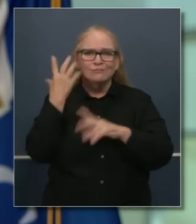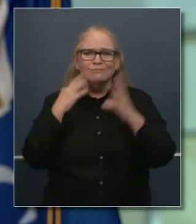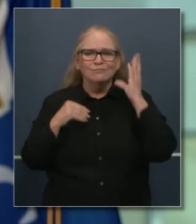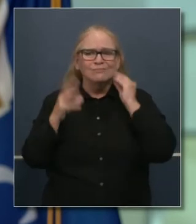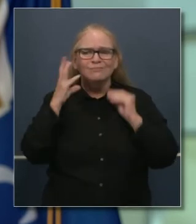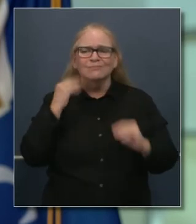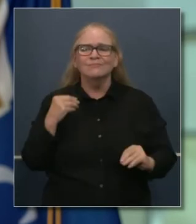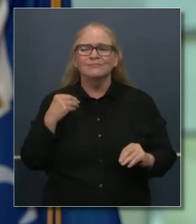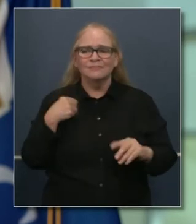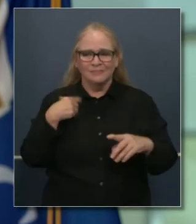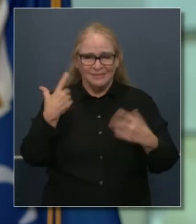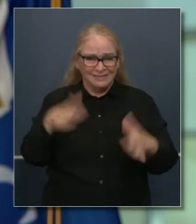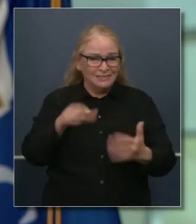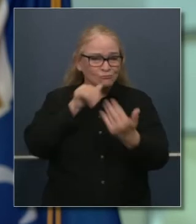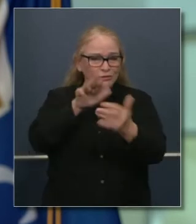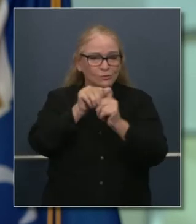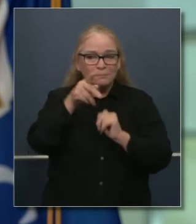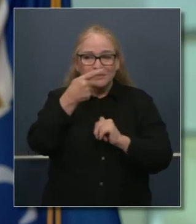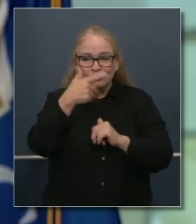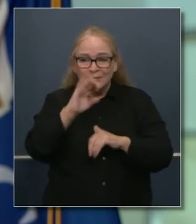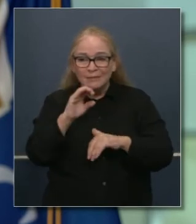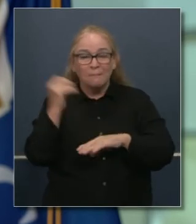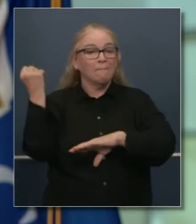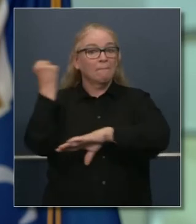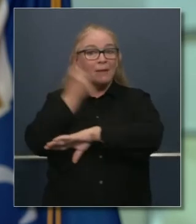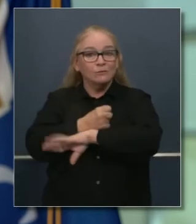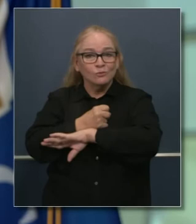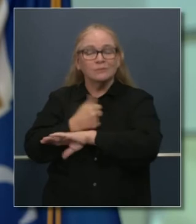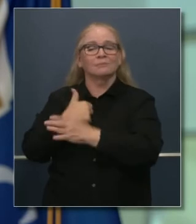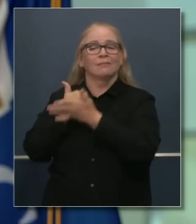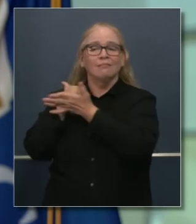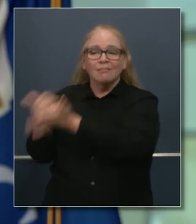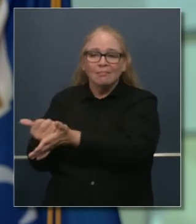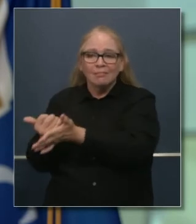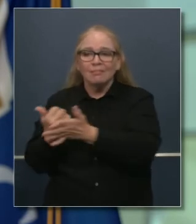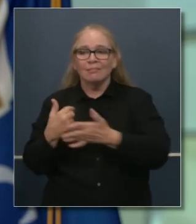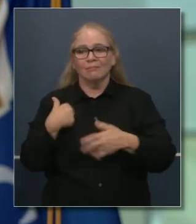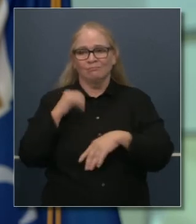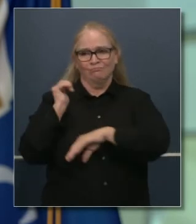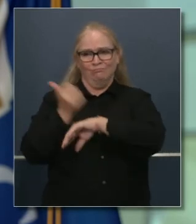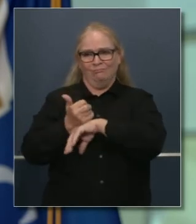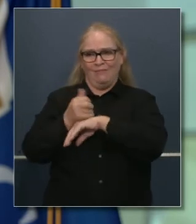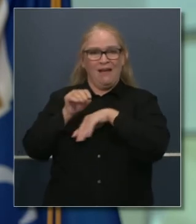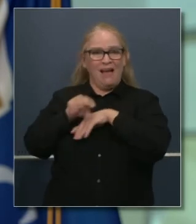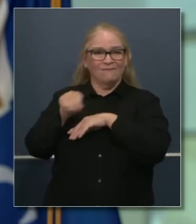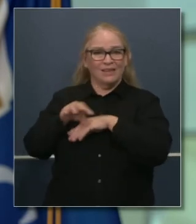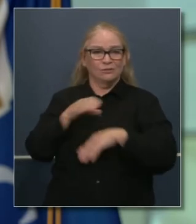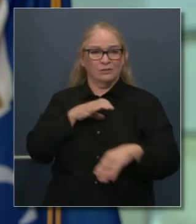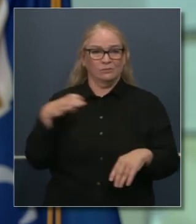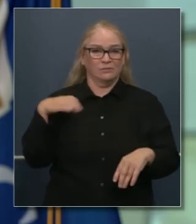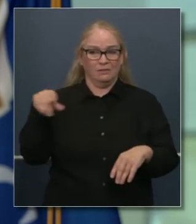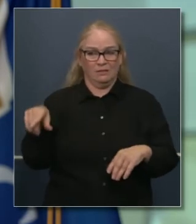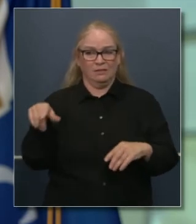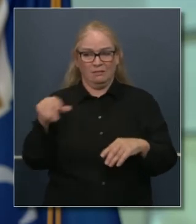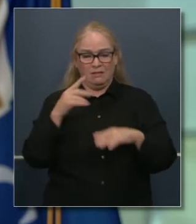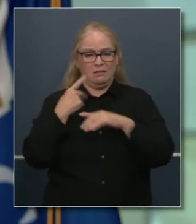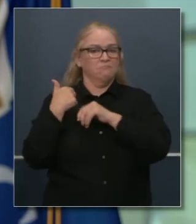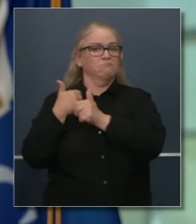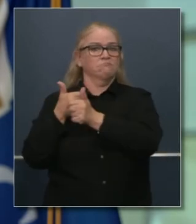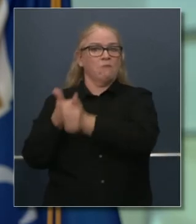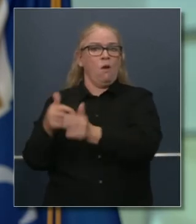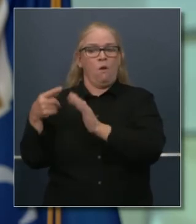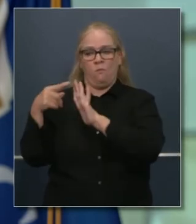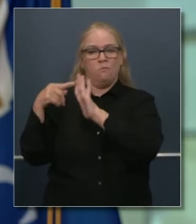abordando la bancarrota de p&g formamos un grupo consultorio para